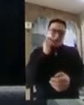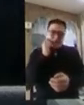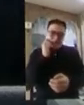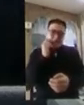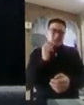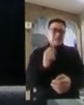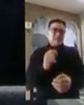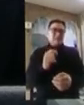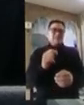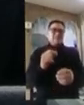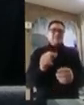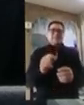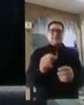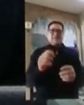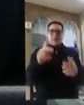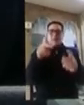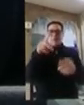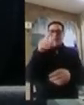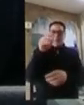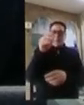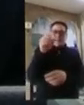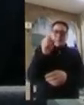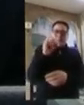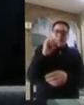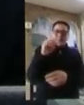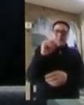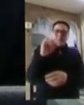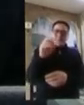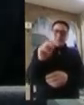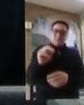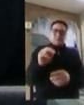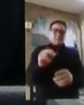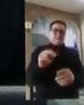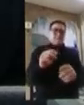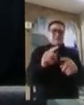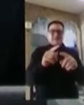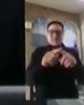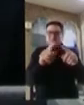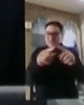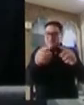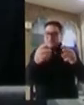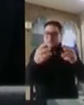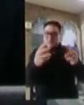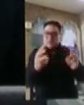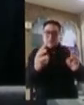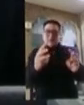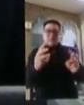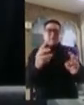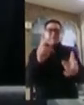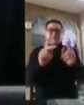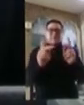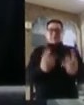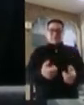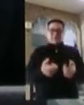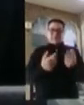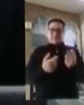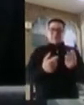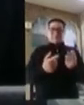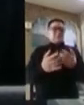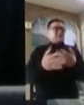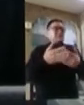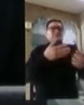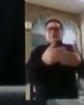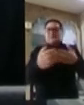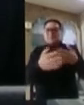Hijo para que todo aquel que en Él cree, en esto no importa si es político o